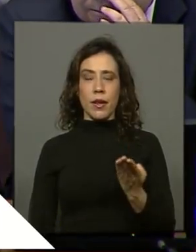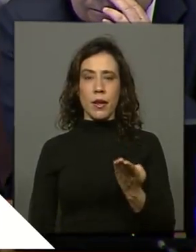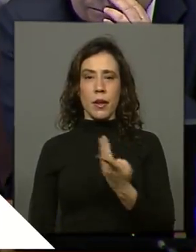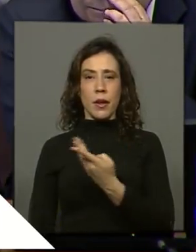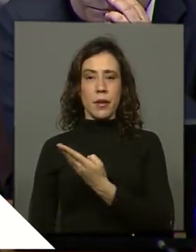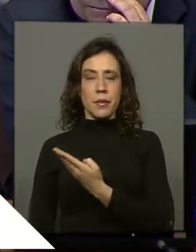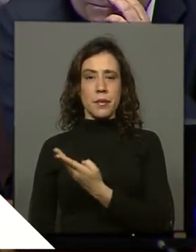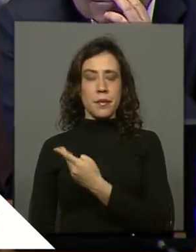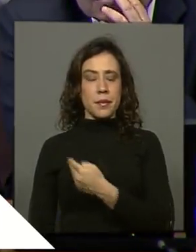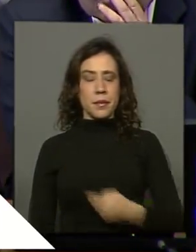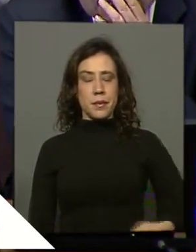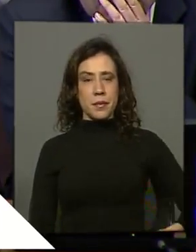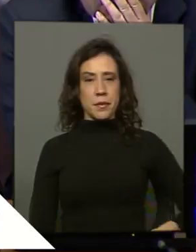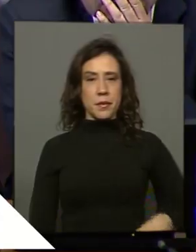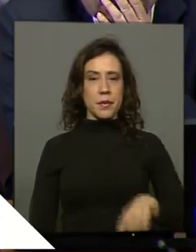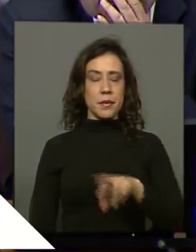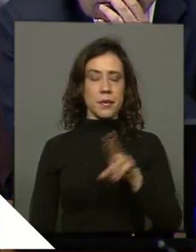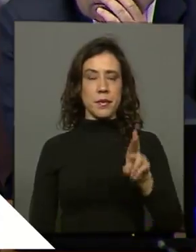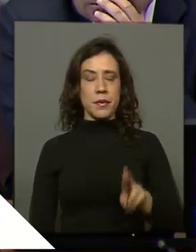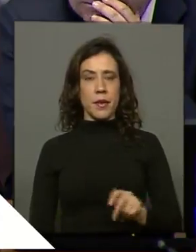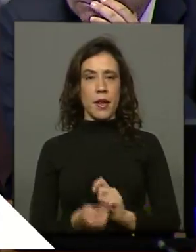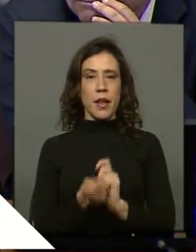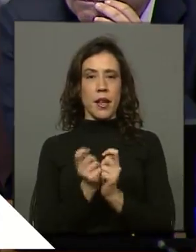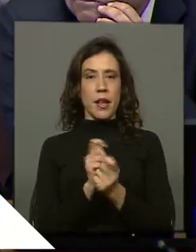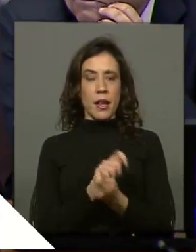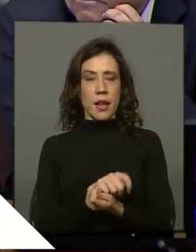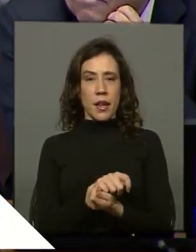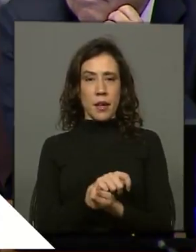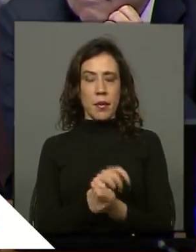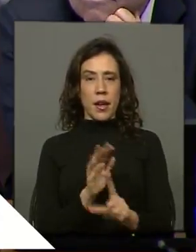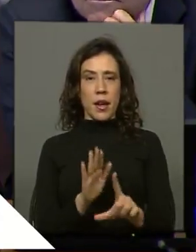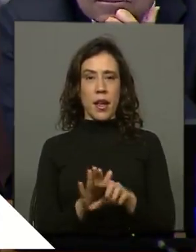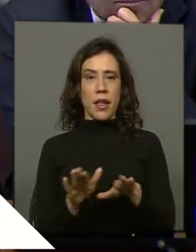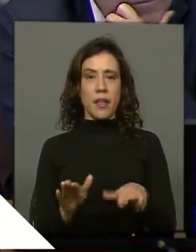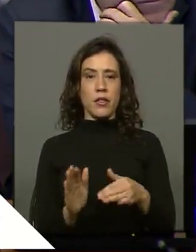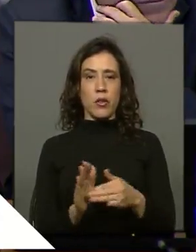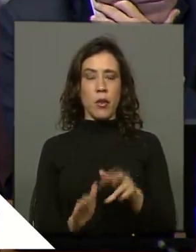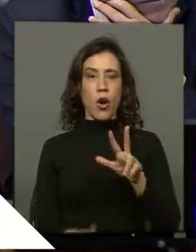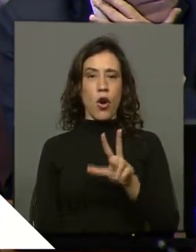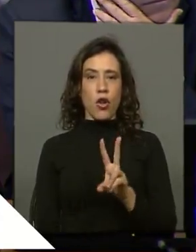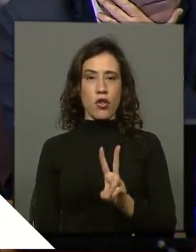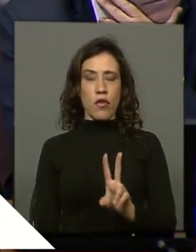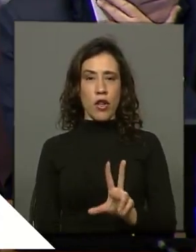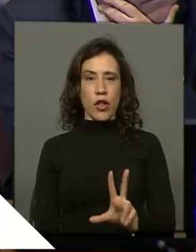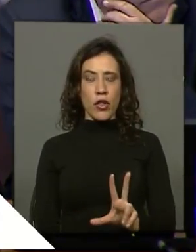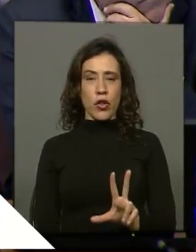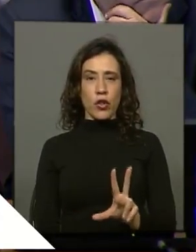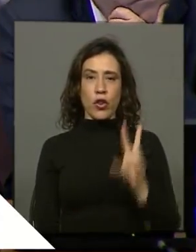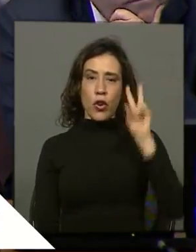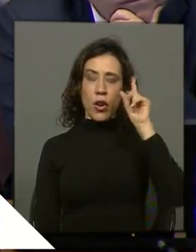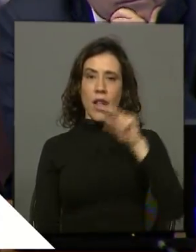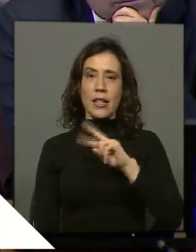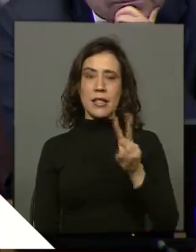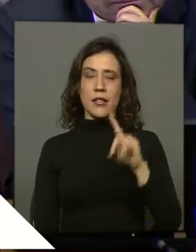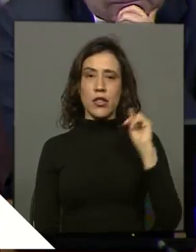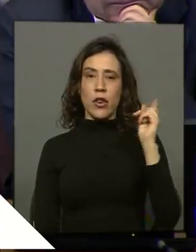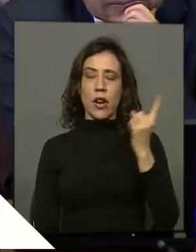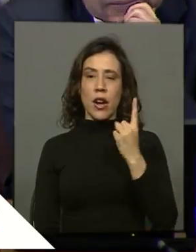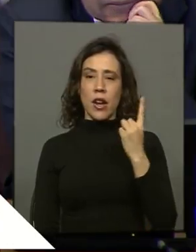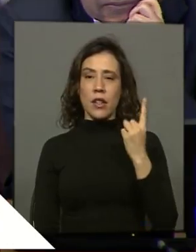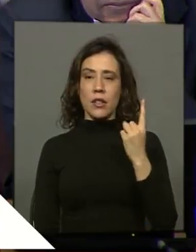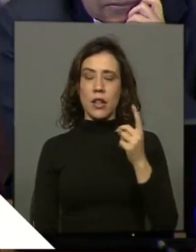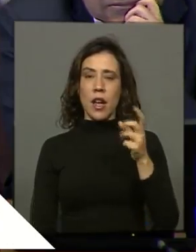excelencia la presidenta de la república la modificación de la ley 19.828 que crea el servicio nacional